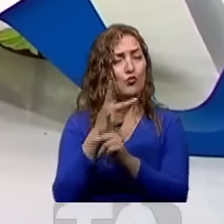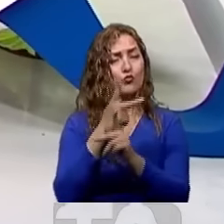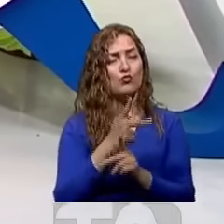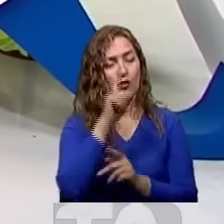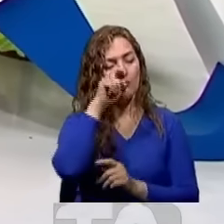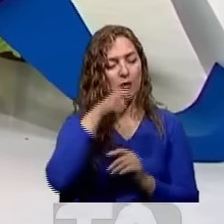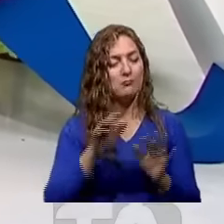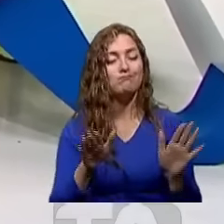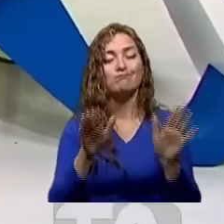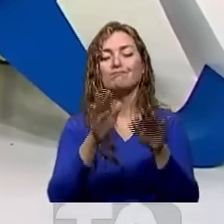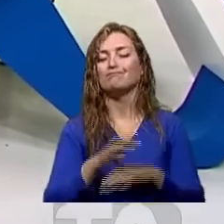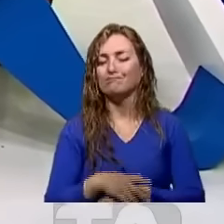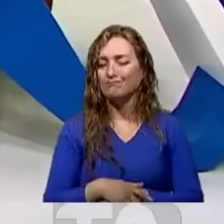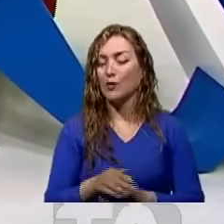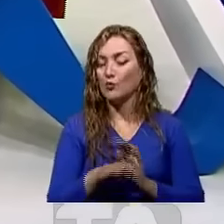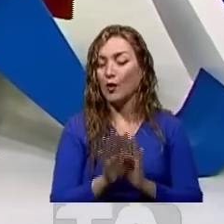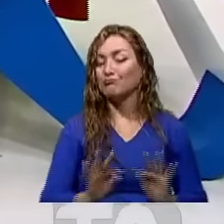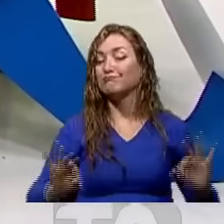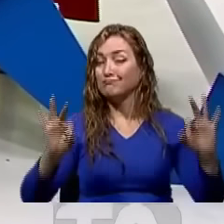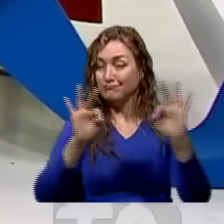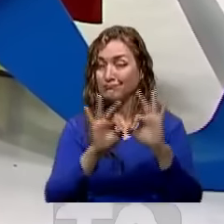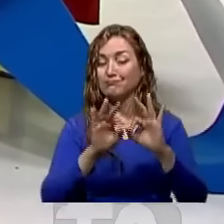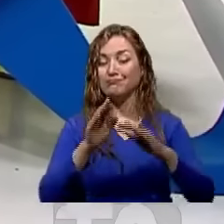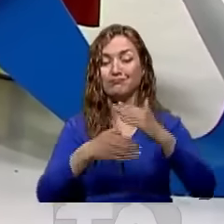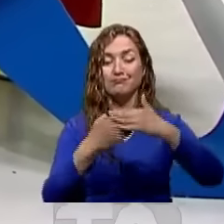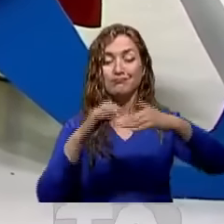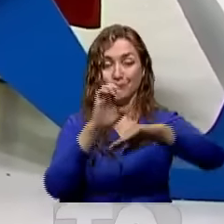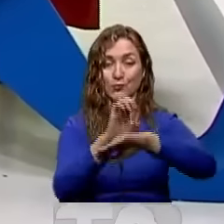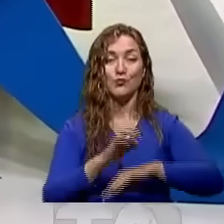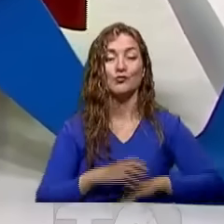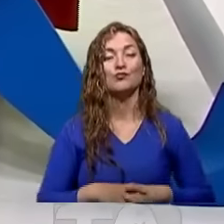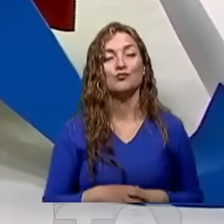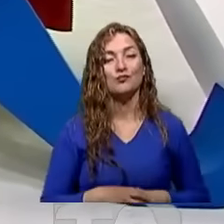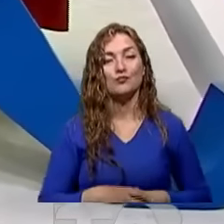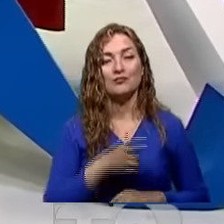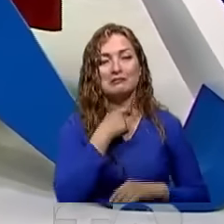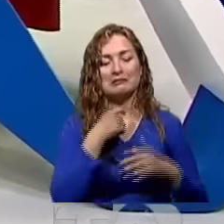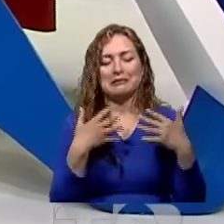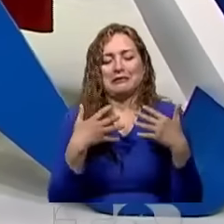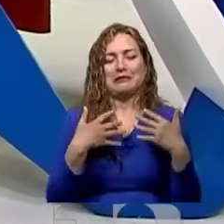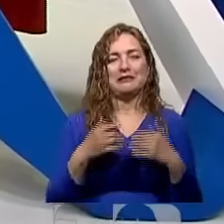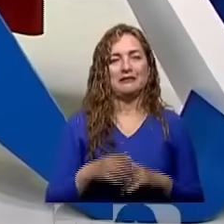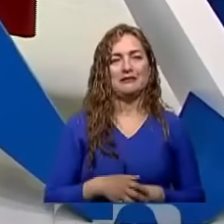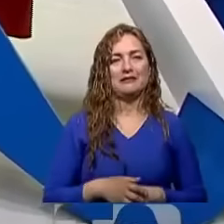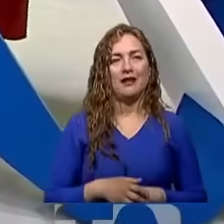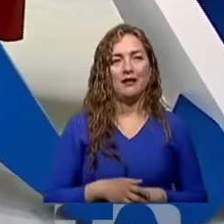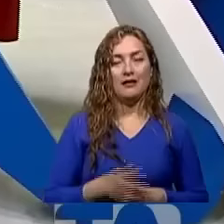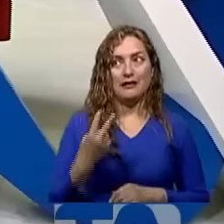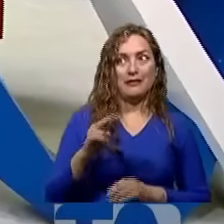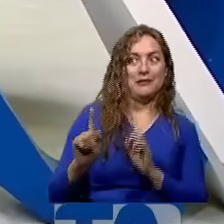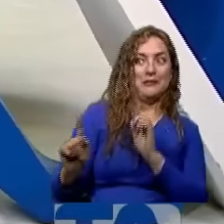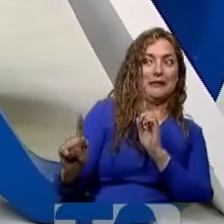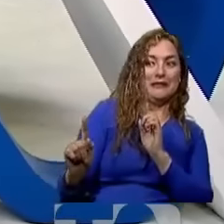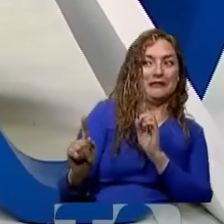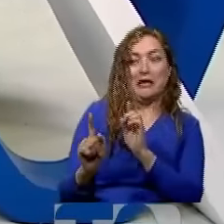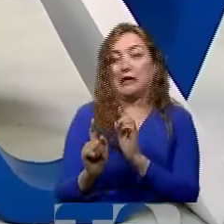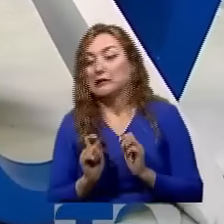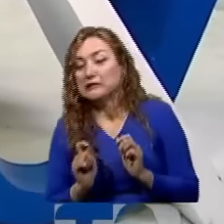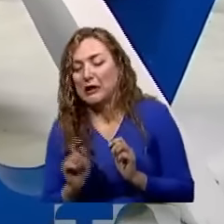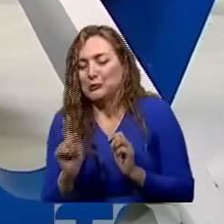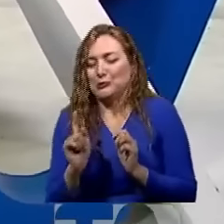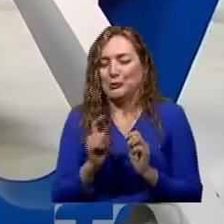águila andina, que es muy importante también para el país. Así que, bueno, qué miedo también verla uno. O sea, sí, verla sí, de lejito nomás. No, y también